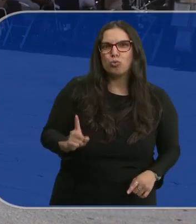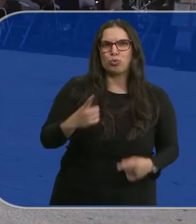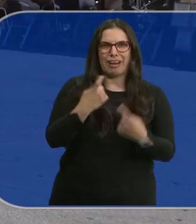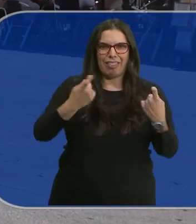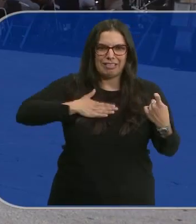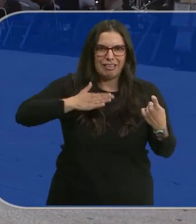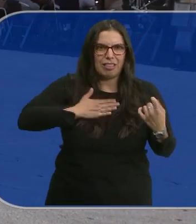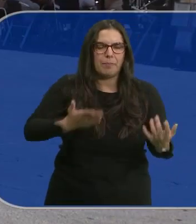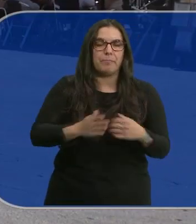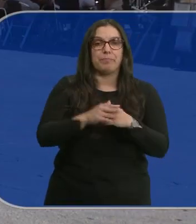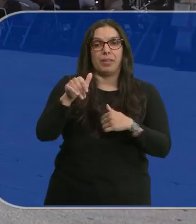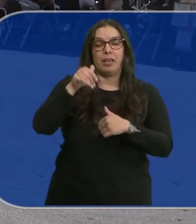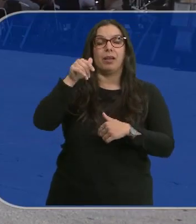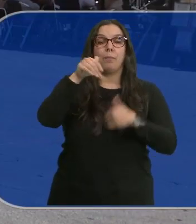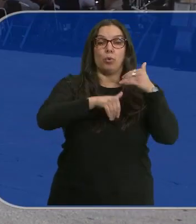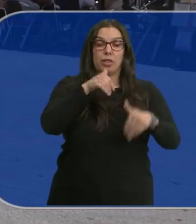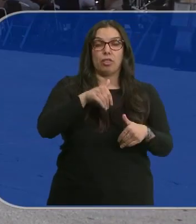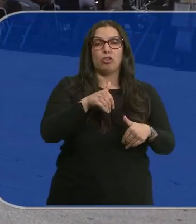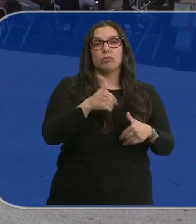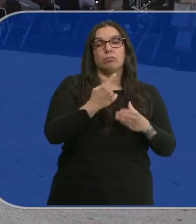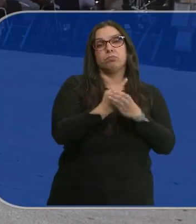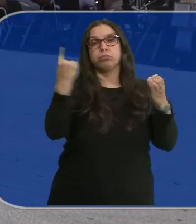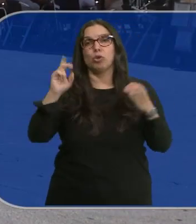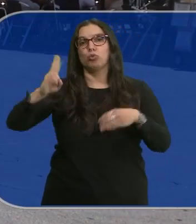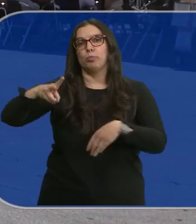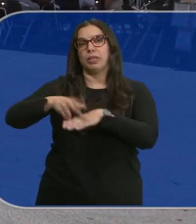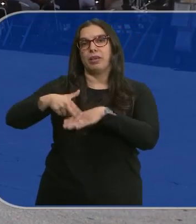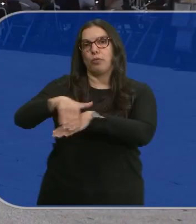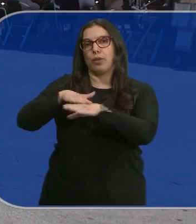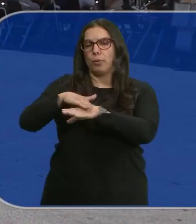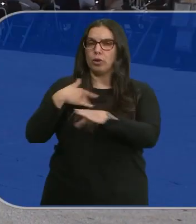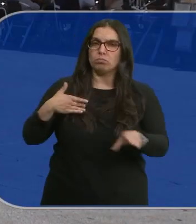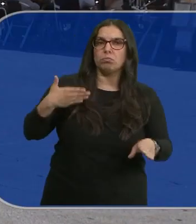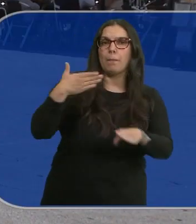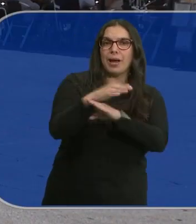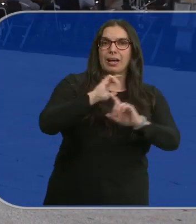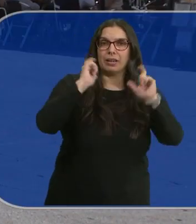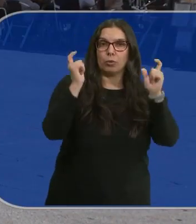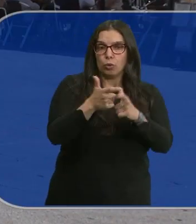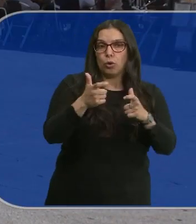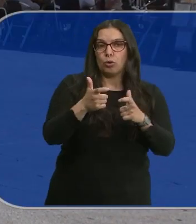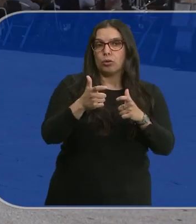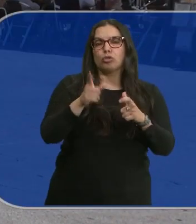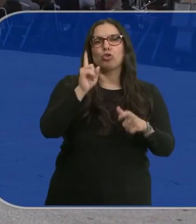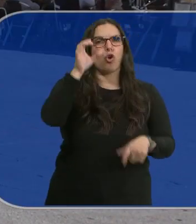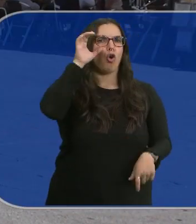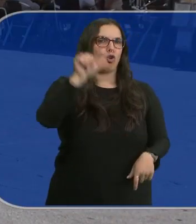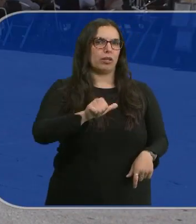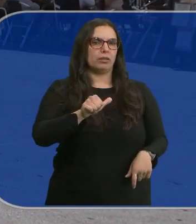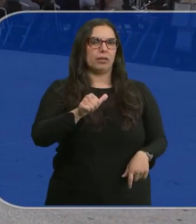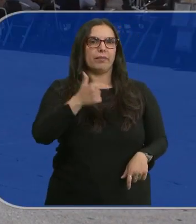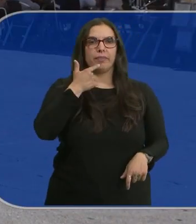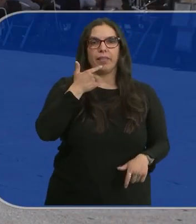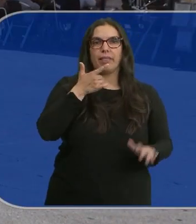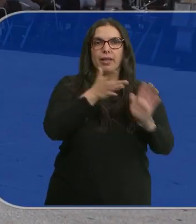sus necesidades. Una votación de la que solo quedó al margen la subdelegación del Gobierno, que asistió a esta reunión como mero oyente. Explicaron por